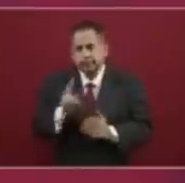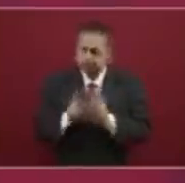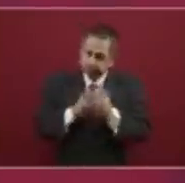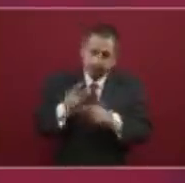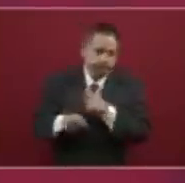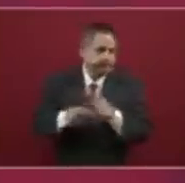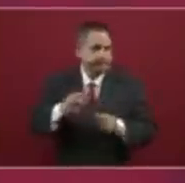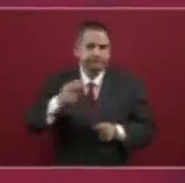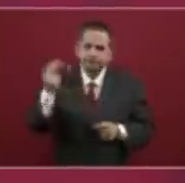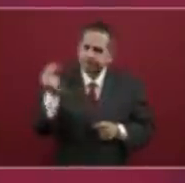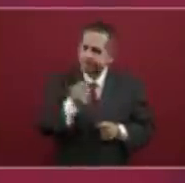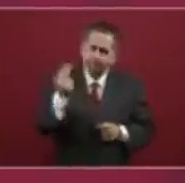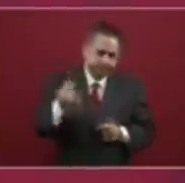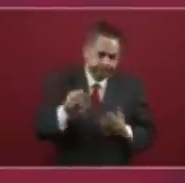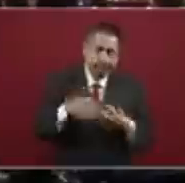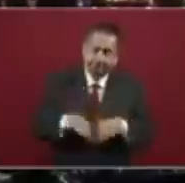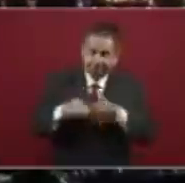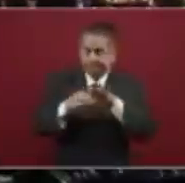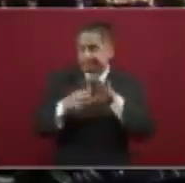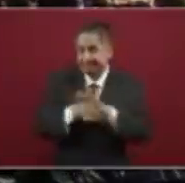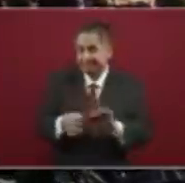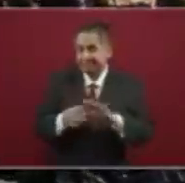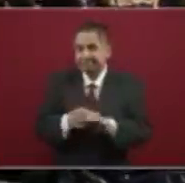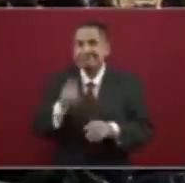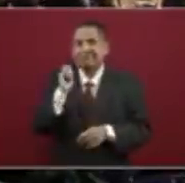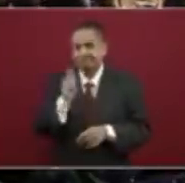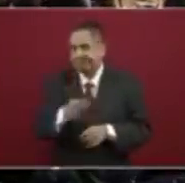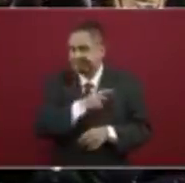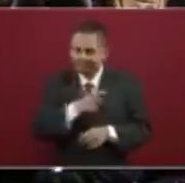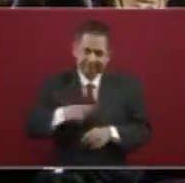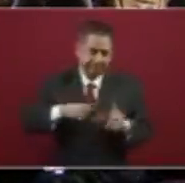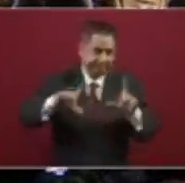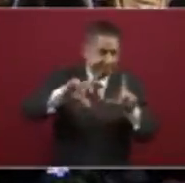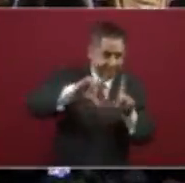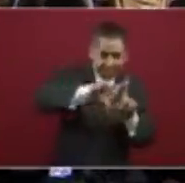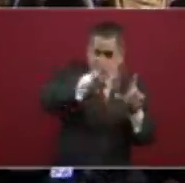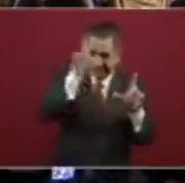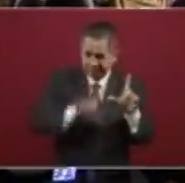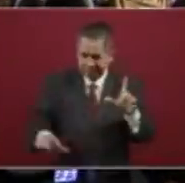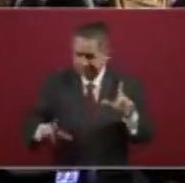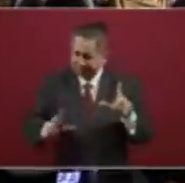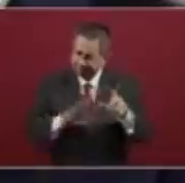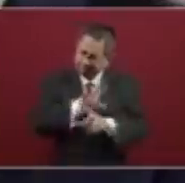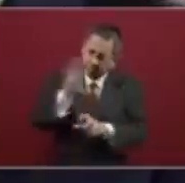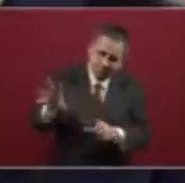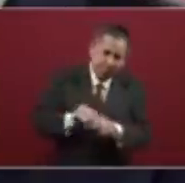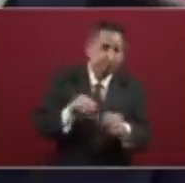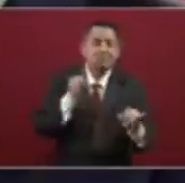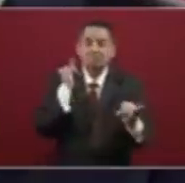subrayar la necesidad de tener internet en todo el país,